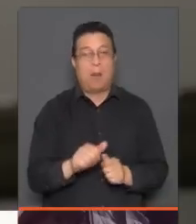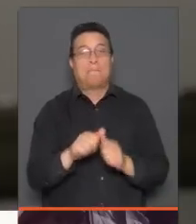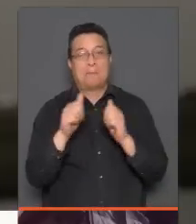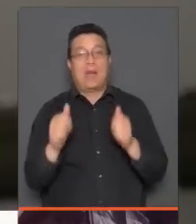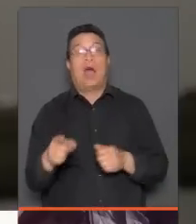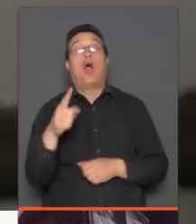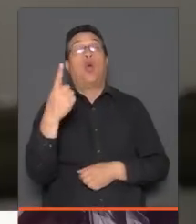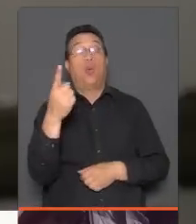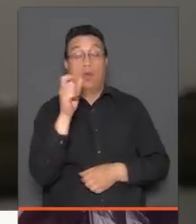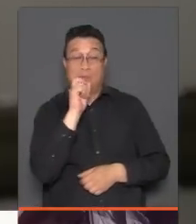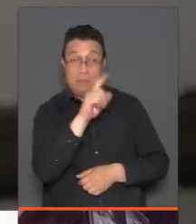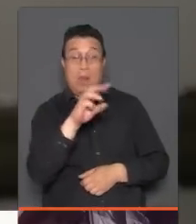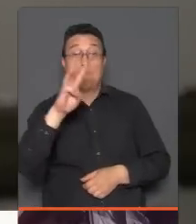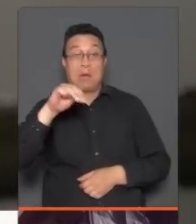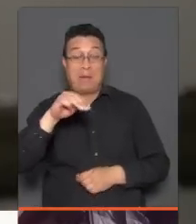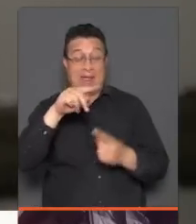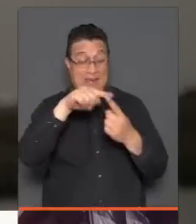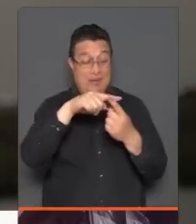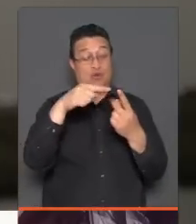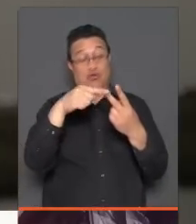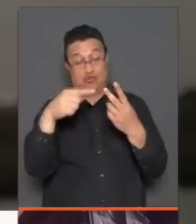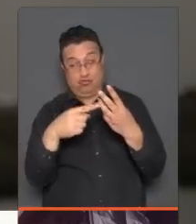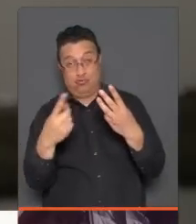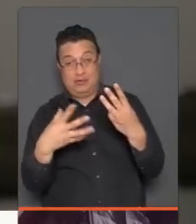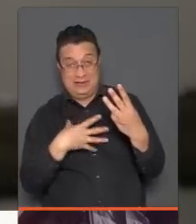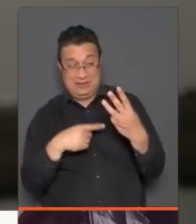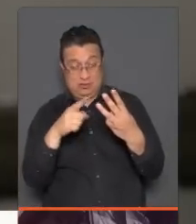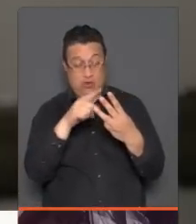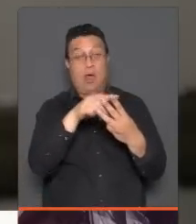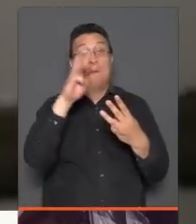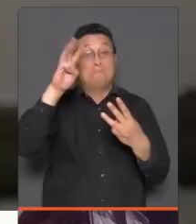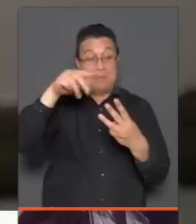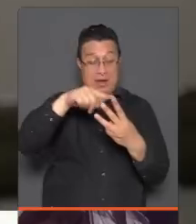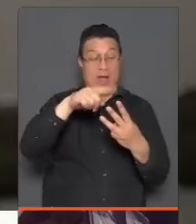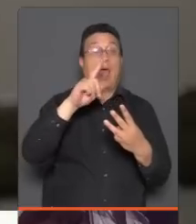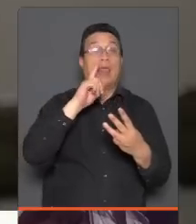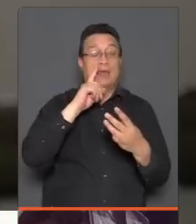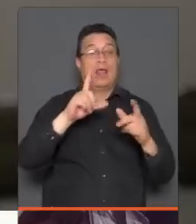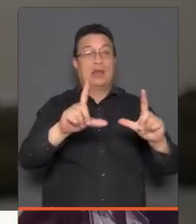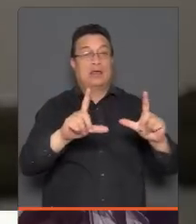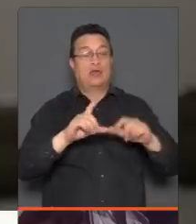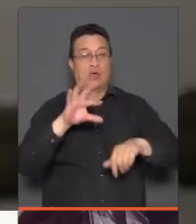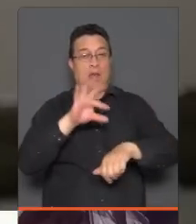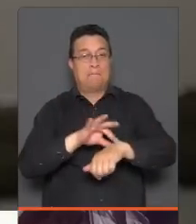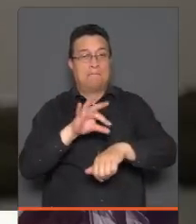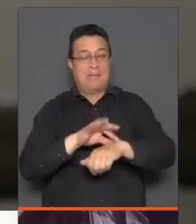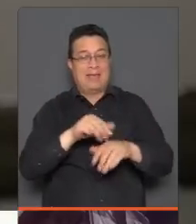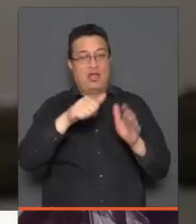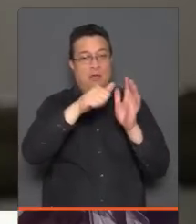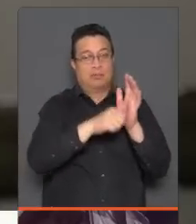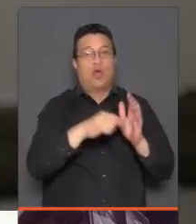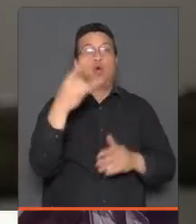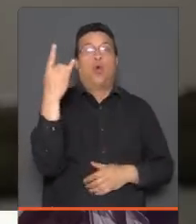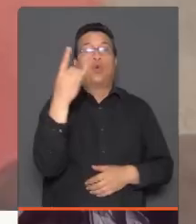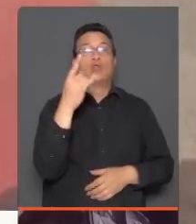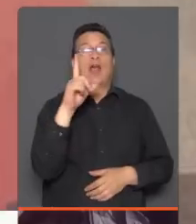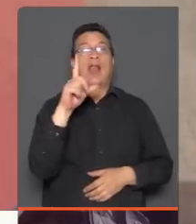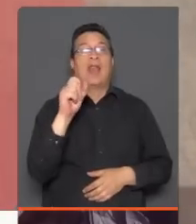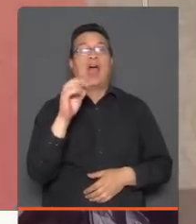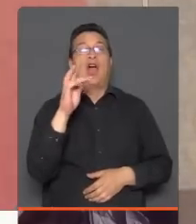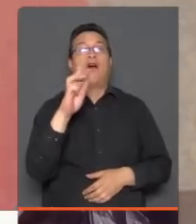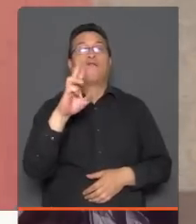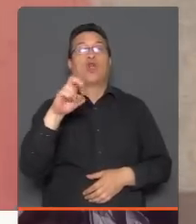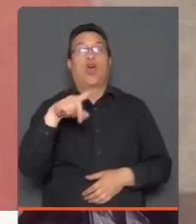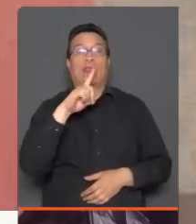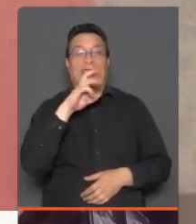que es la madre de los otros 2 coimputados, aparece obteniendo el título de médico cirujano en la Universidad de la Frontera el año